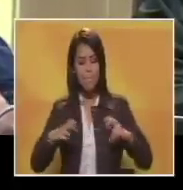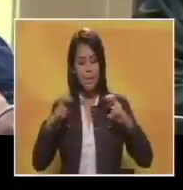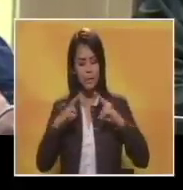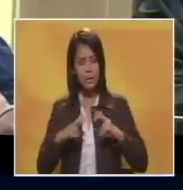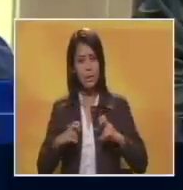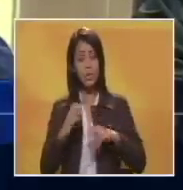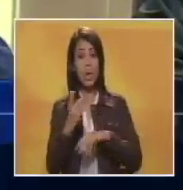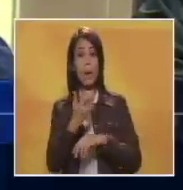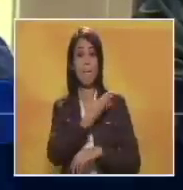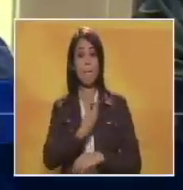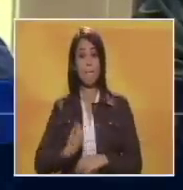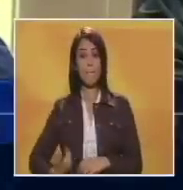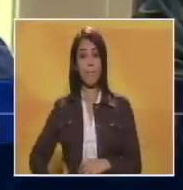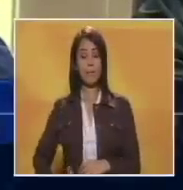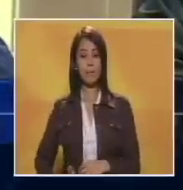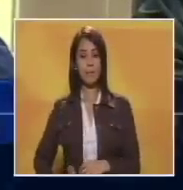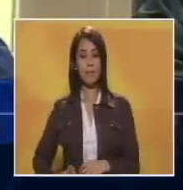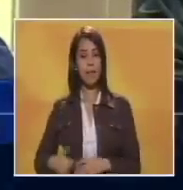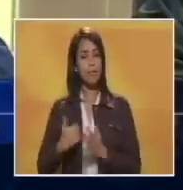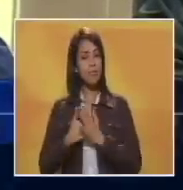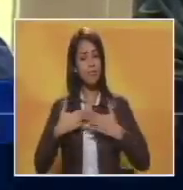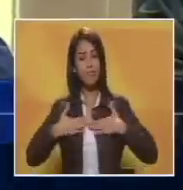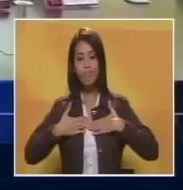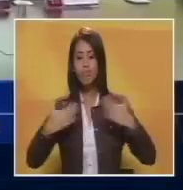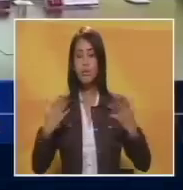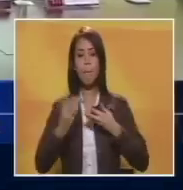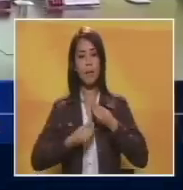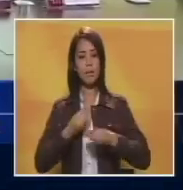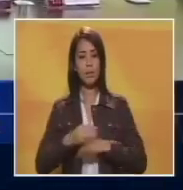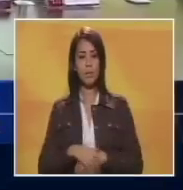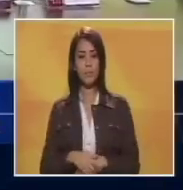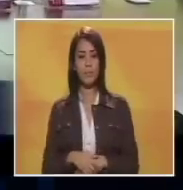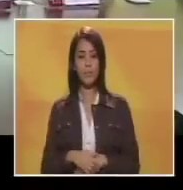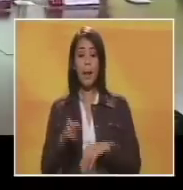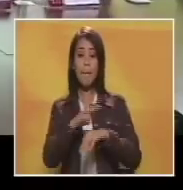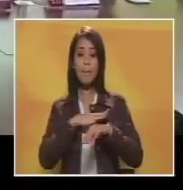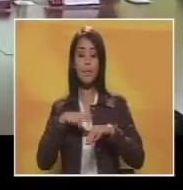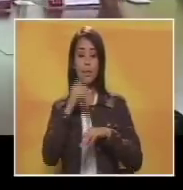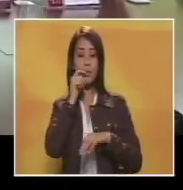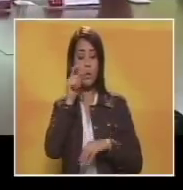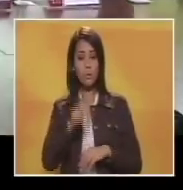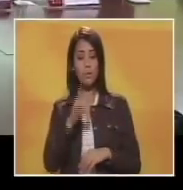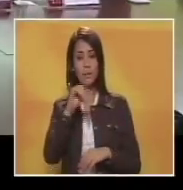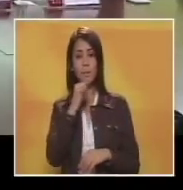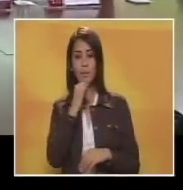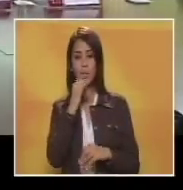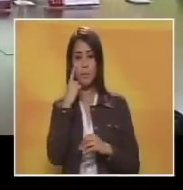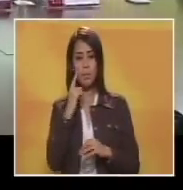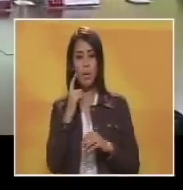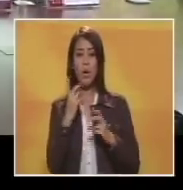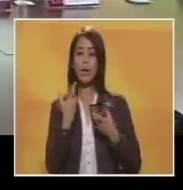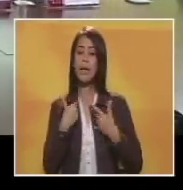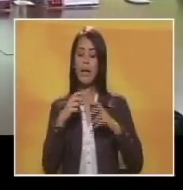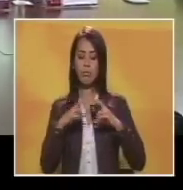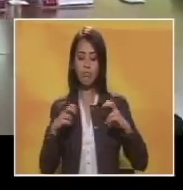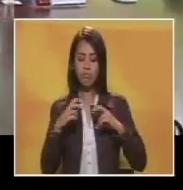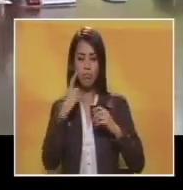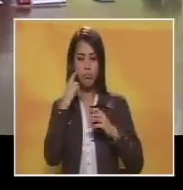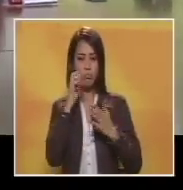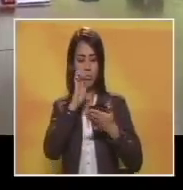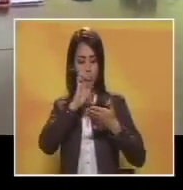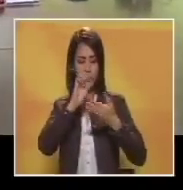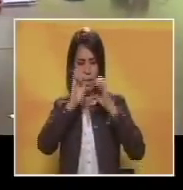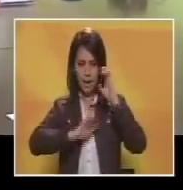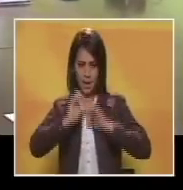el presidente ha manifestado toda la apertura para hacerlo. El ministro Navas, además, dijo que Criminalística analizó las fotografías de los